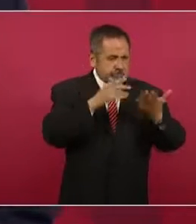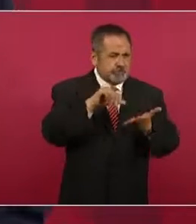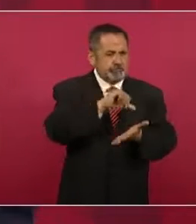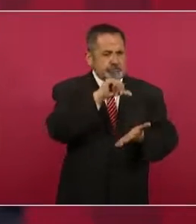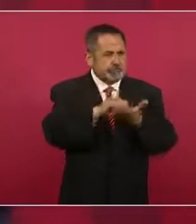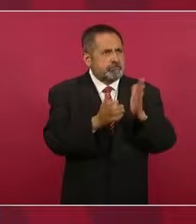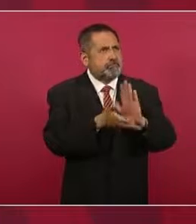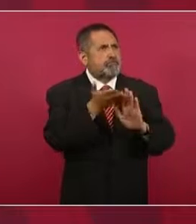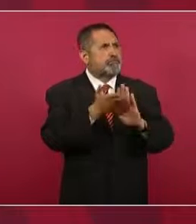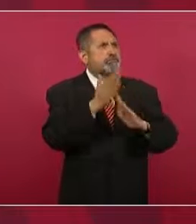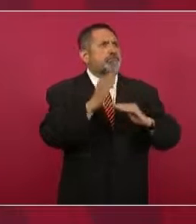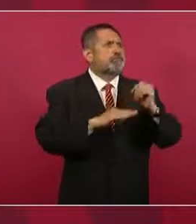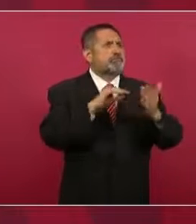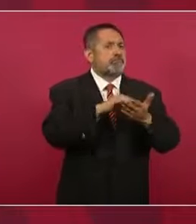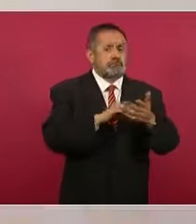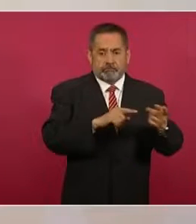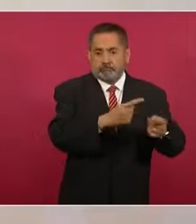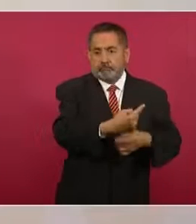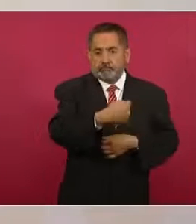dónde,